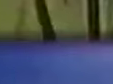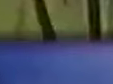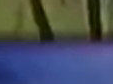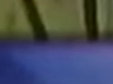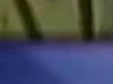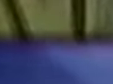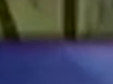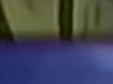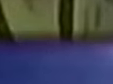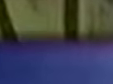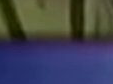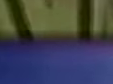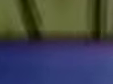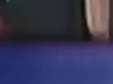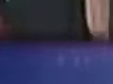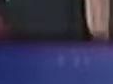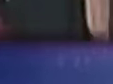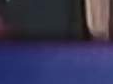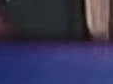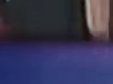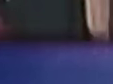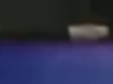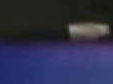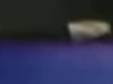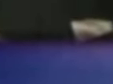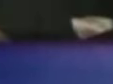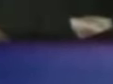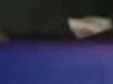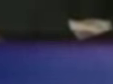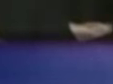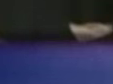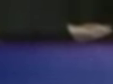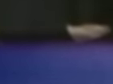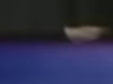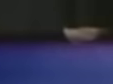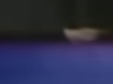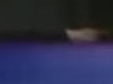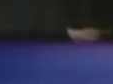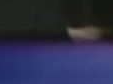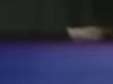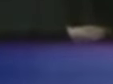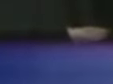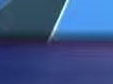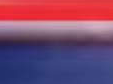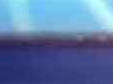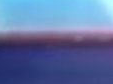Según expertos, no existe impedimento legal para que expresidente Abdalá Bucaram regrese al país.